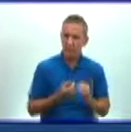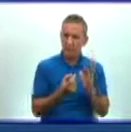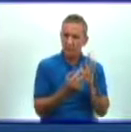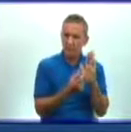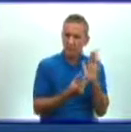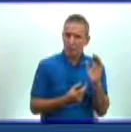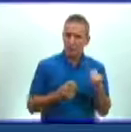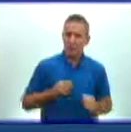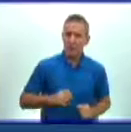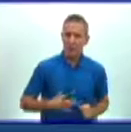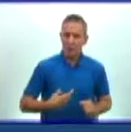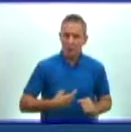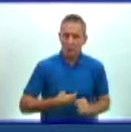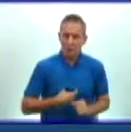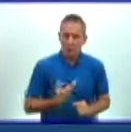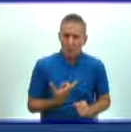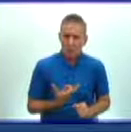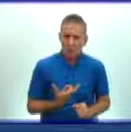culta.